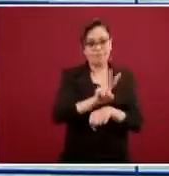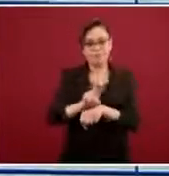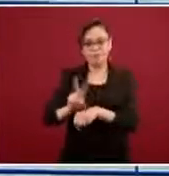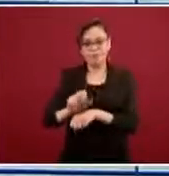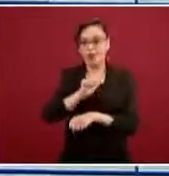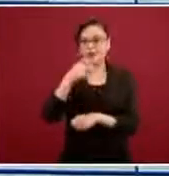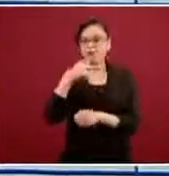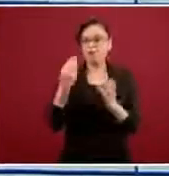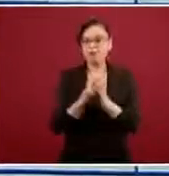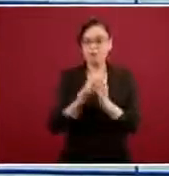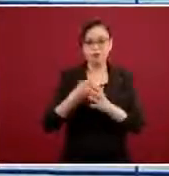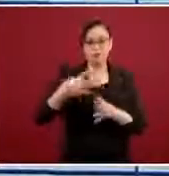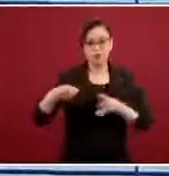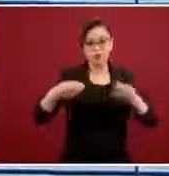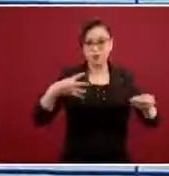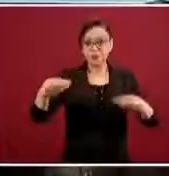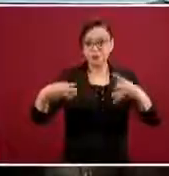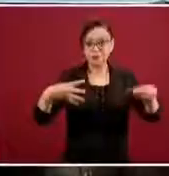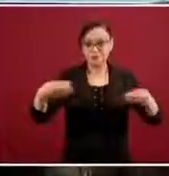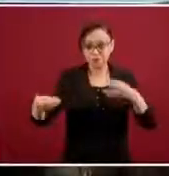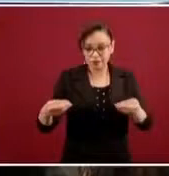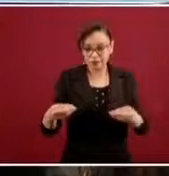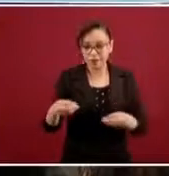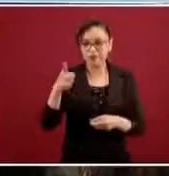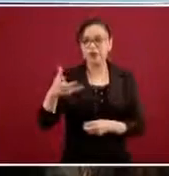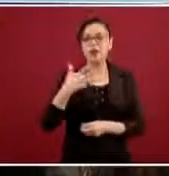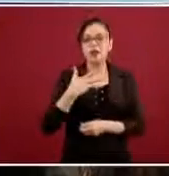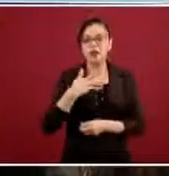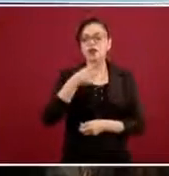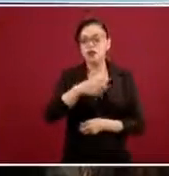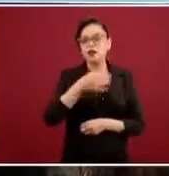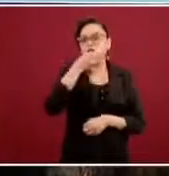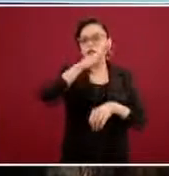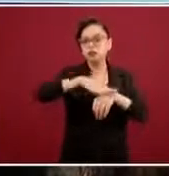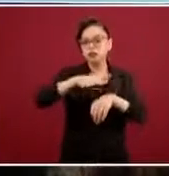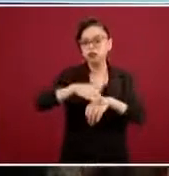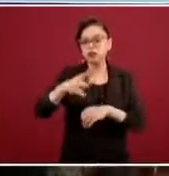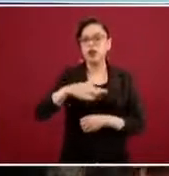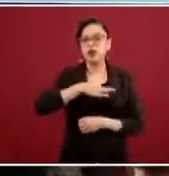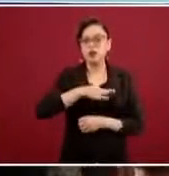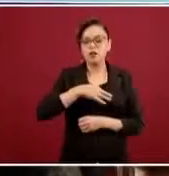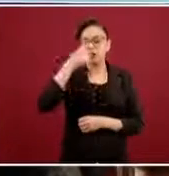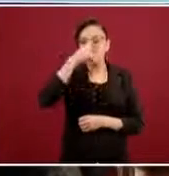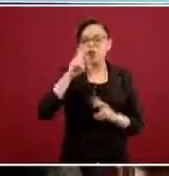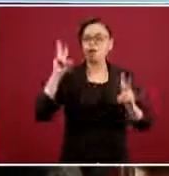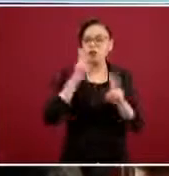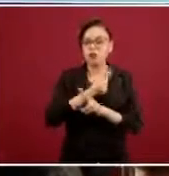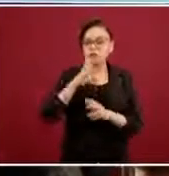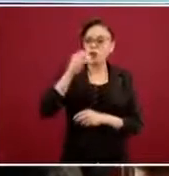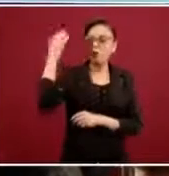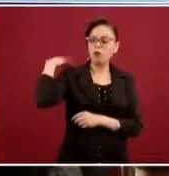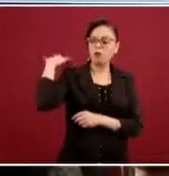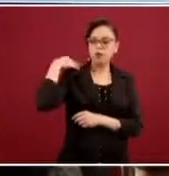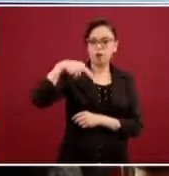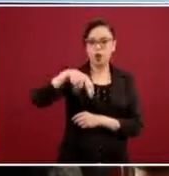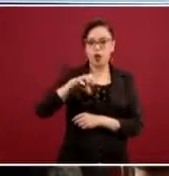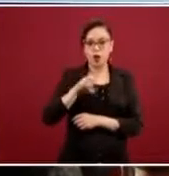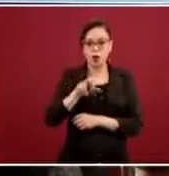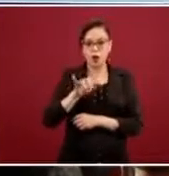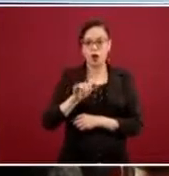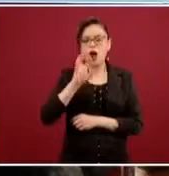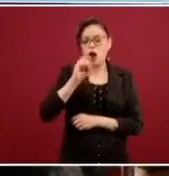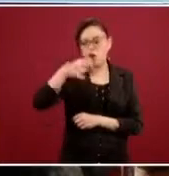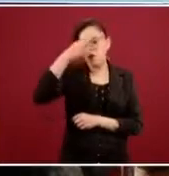epidemiológica, tenemos notificaciones de infección respiratoria aguda, neumonía o el síndrome clínico de influenza en